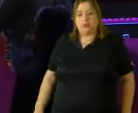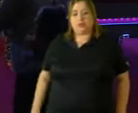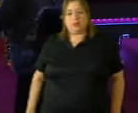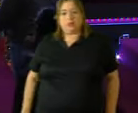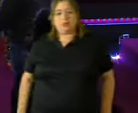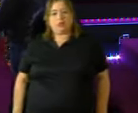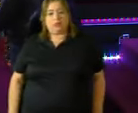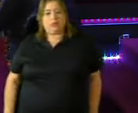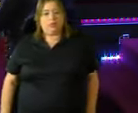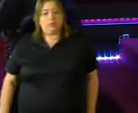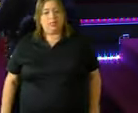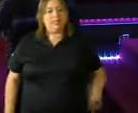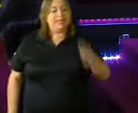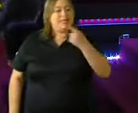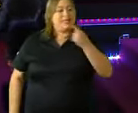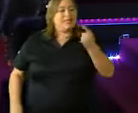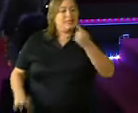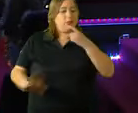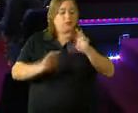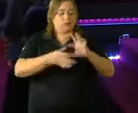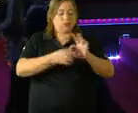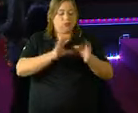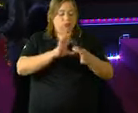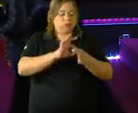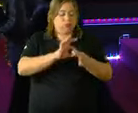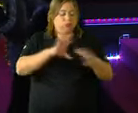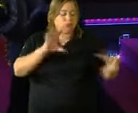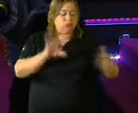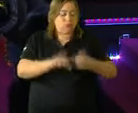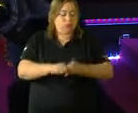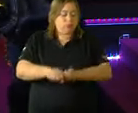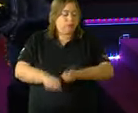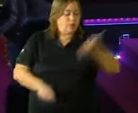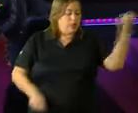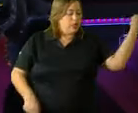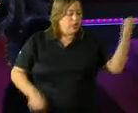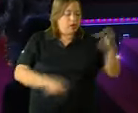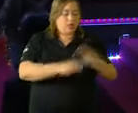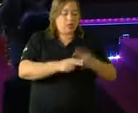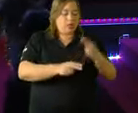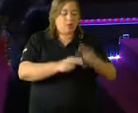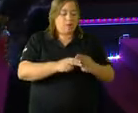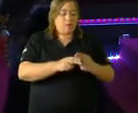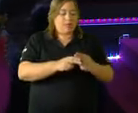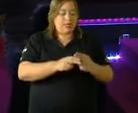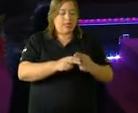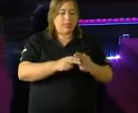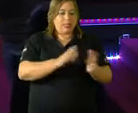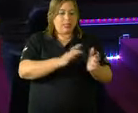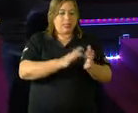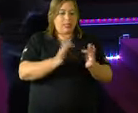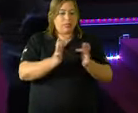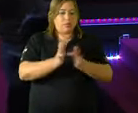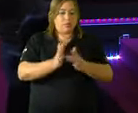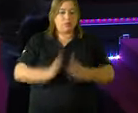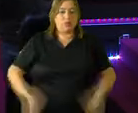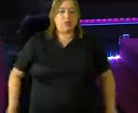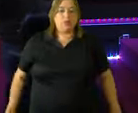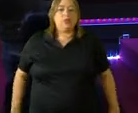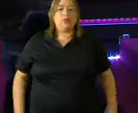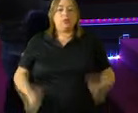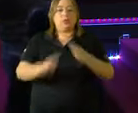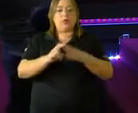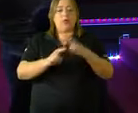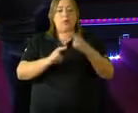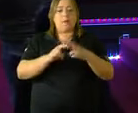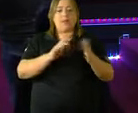Parkinson, te ato y te echo fuera en el nombre de Jesús. En el nombre de Jesús. En el nombre de Jesús. En el nombre